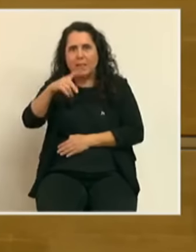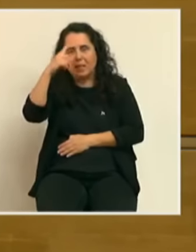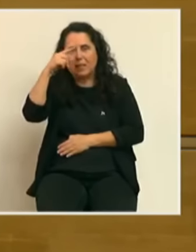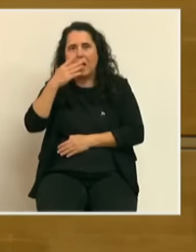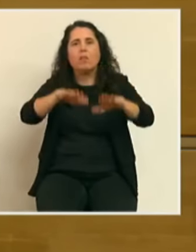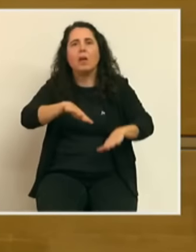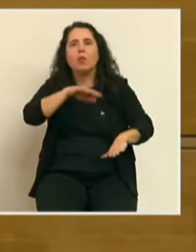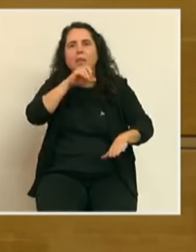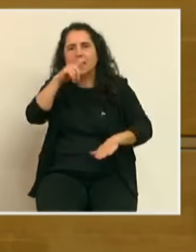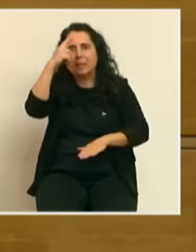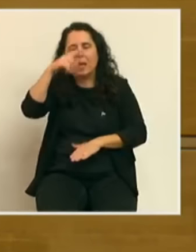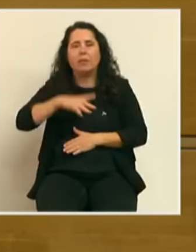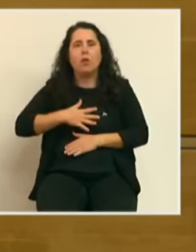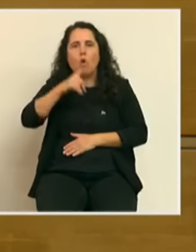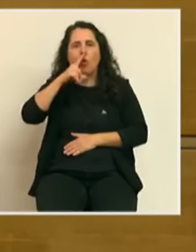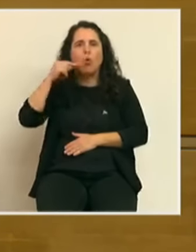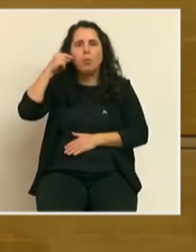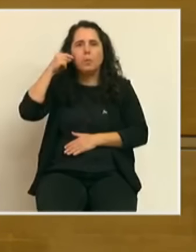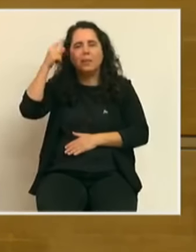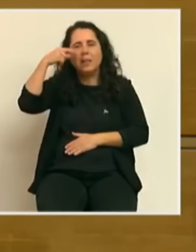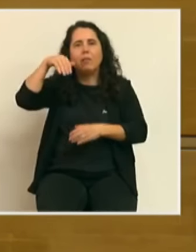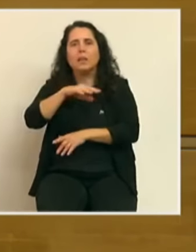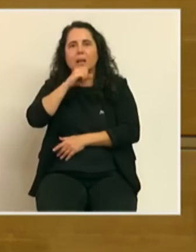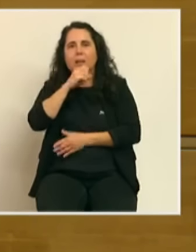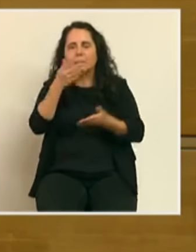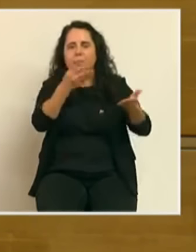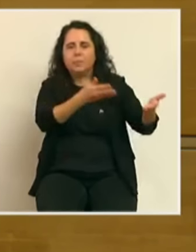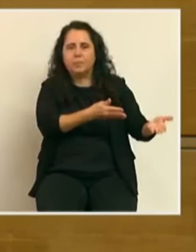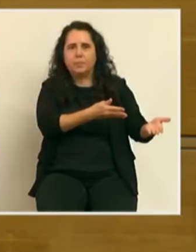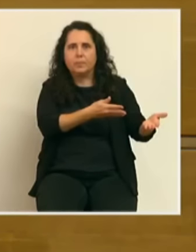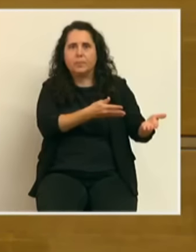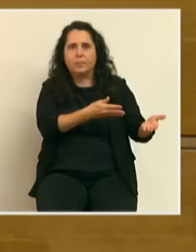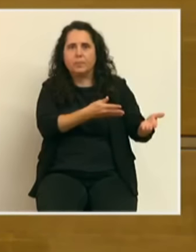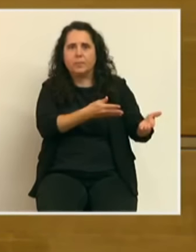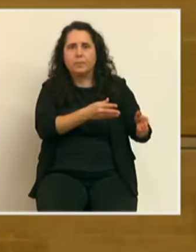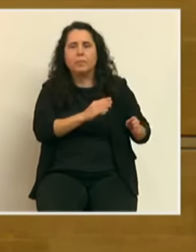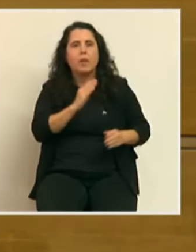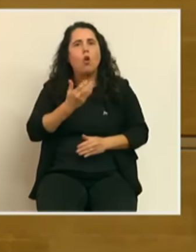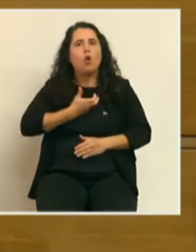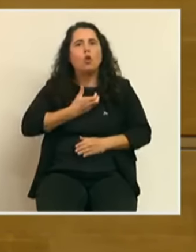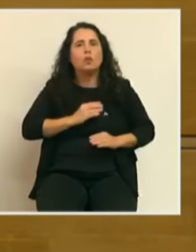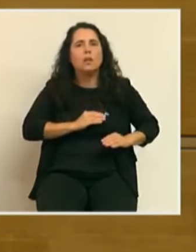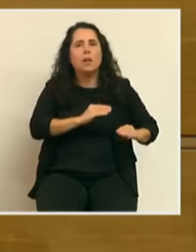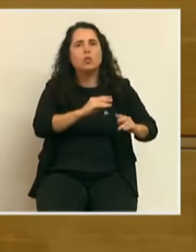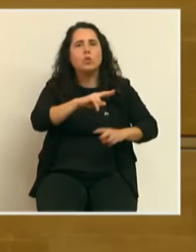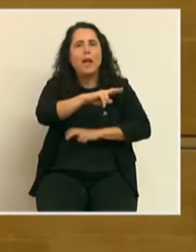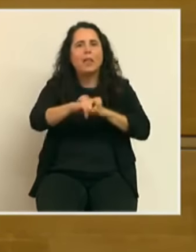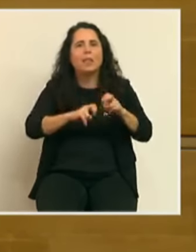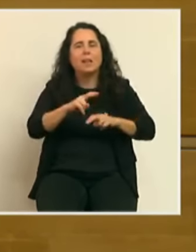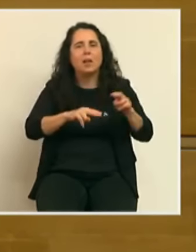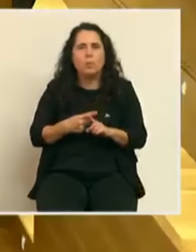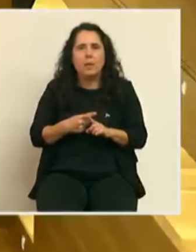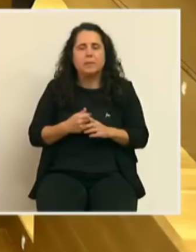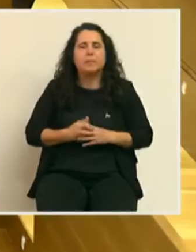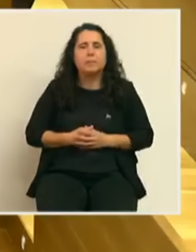a votar a favor? Compromiso. ¿Sabe quién va a votar en contra? La flamante consellera de Reconstrucción. Y